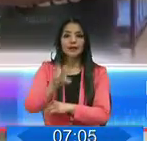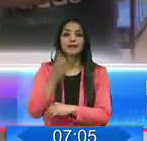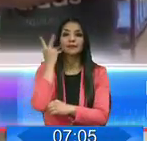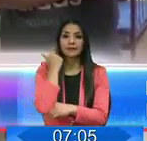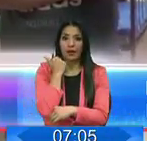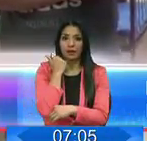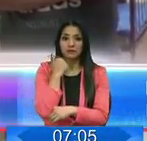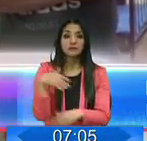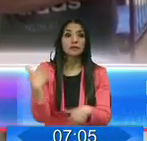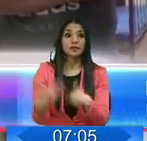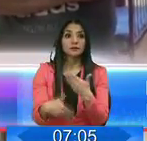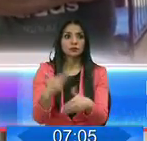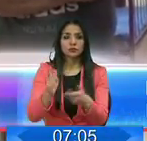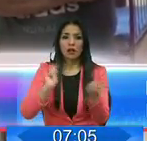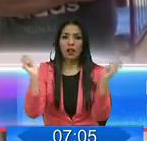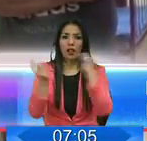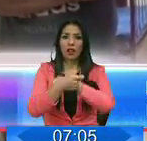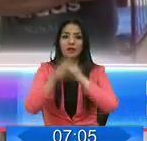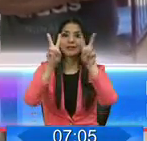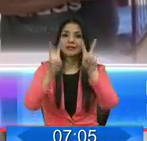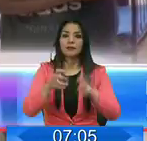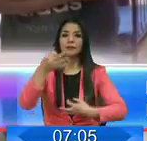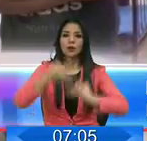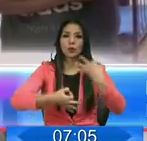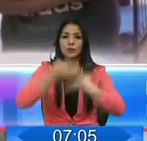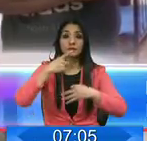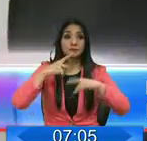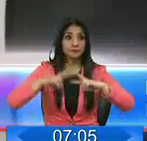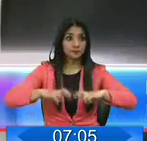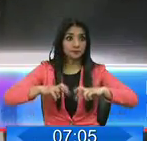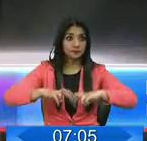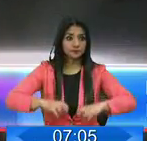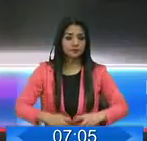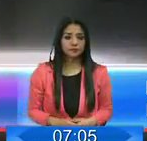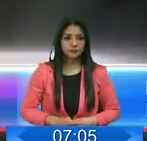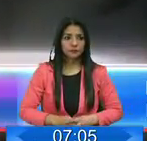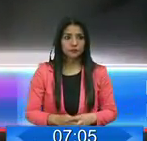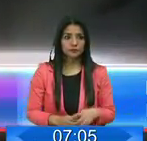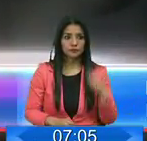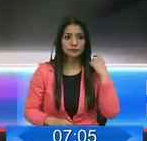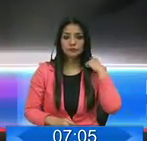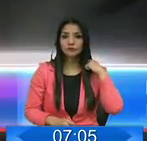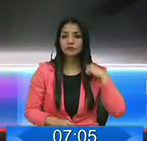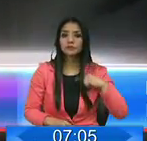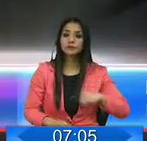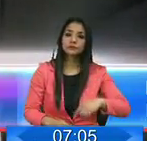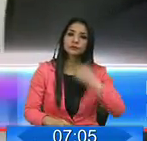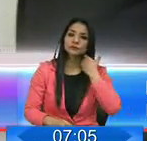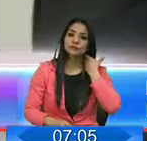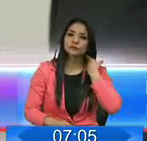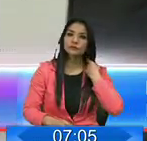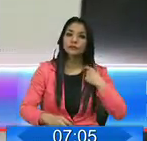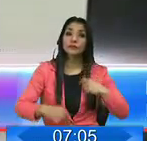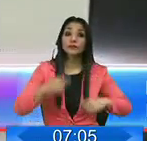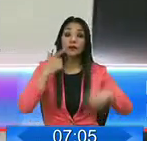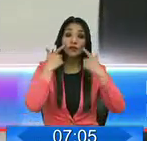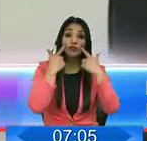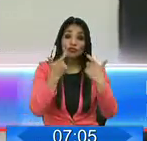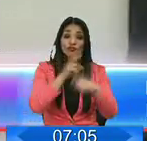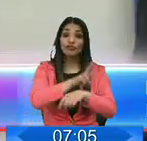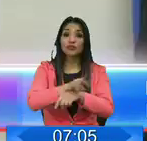Luego esto cambió a otra figura para investigaciones. Que efectivamente la Fiscalía el día de hoy,